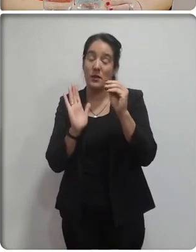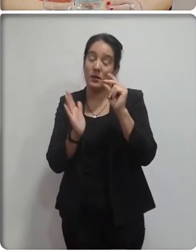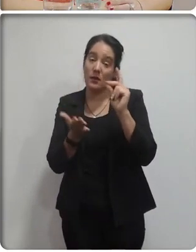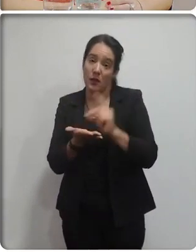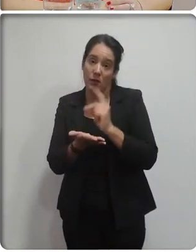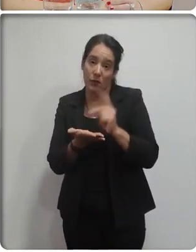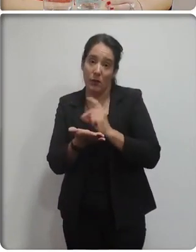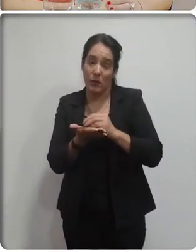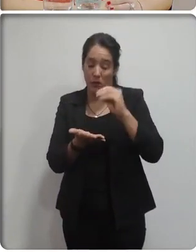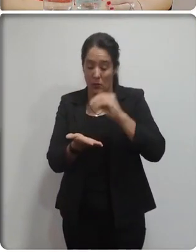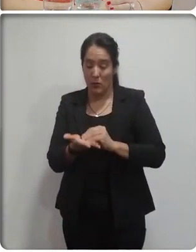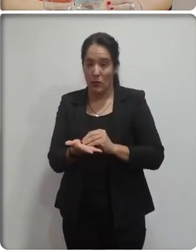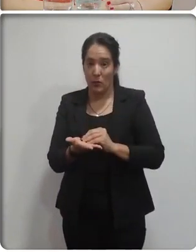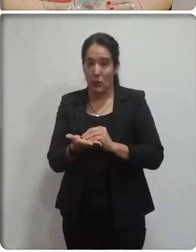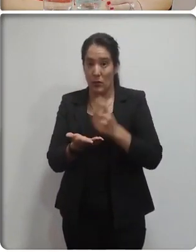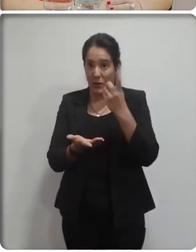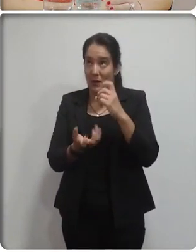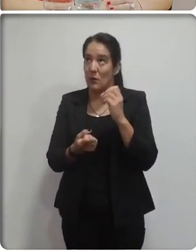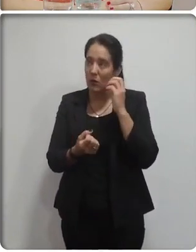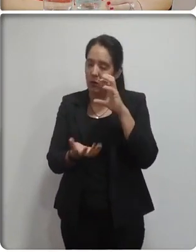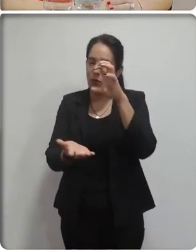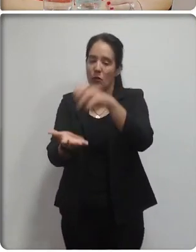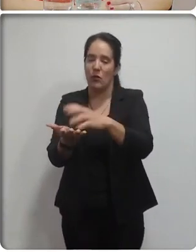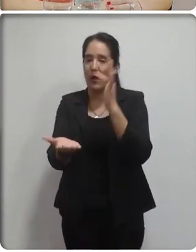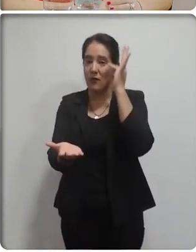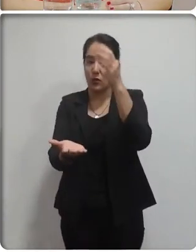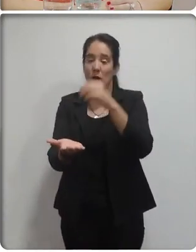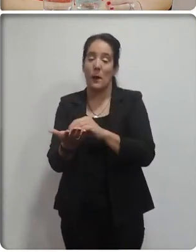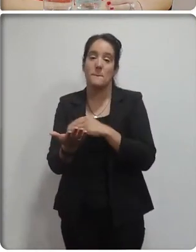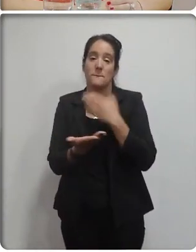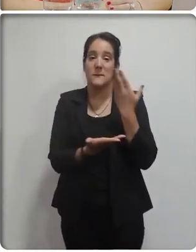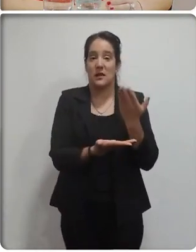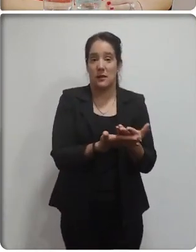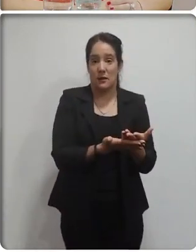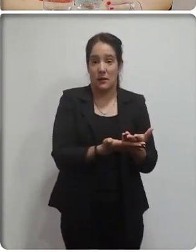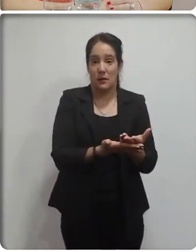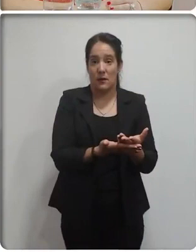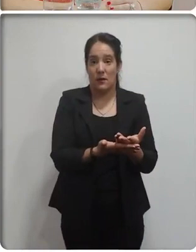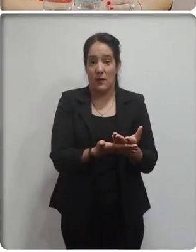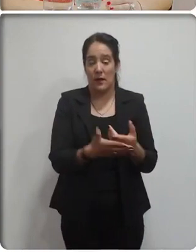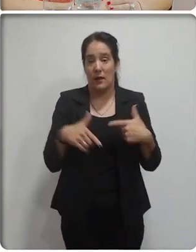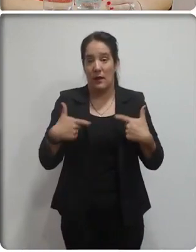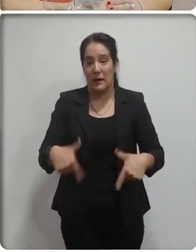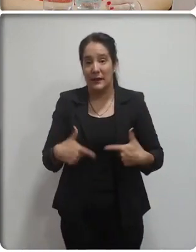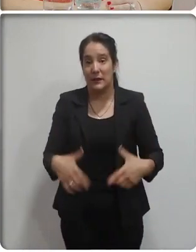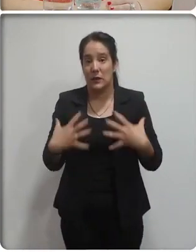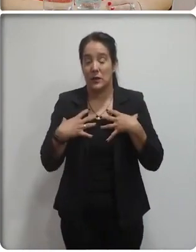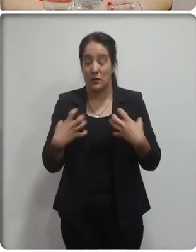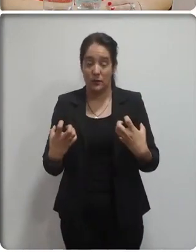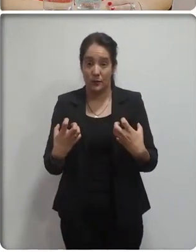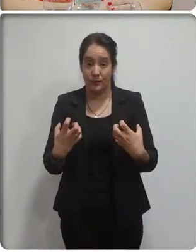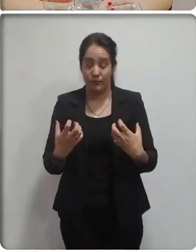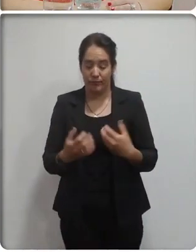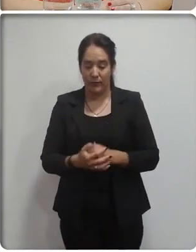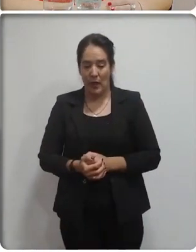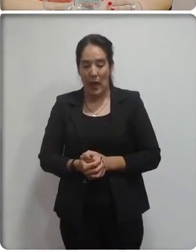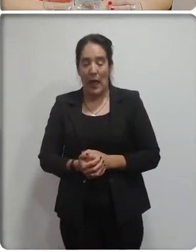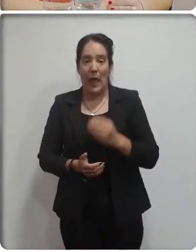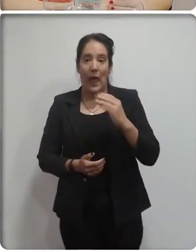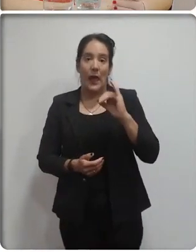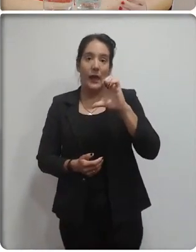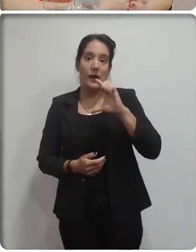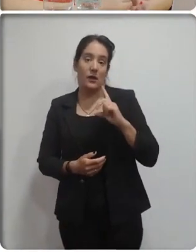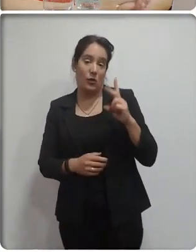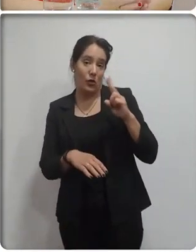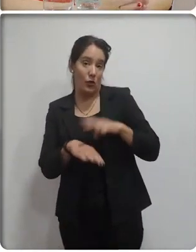centro de referencia que fue presentado al Ministerio de Salud. El IEX de alguna manera nos recomendó que si